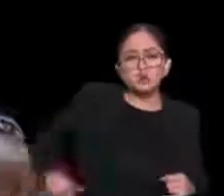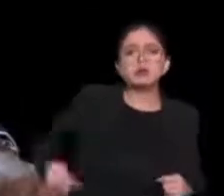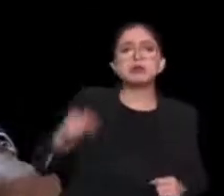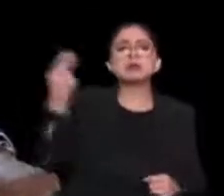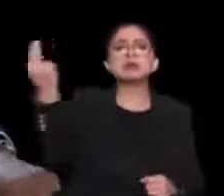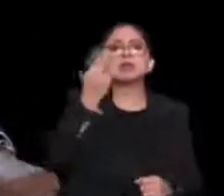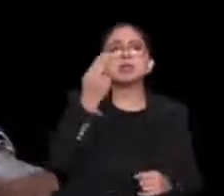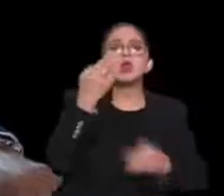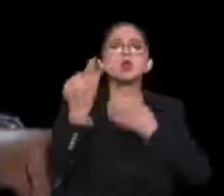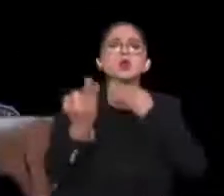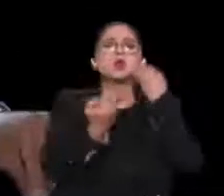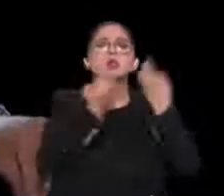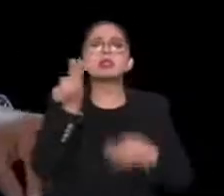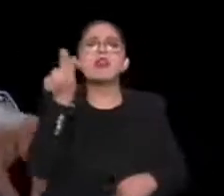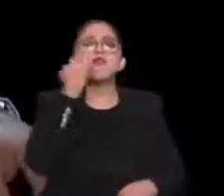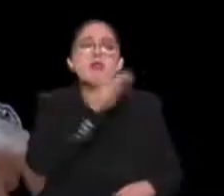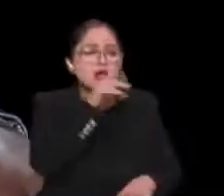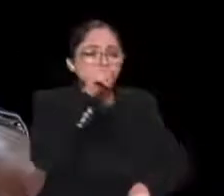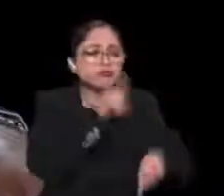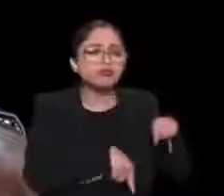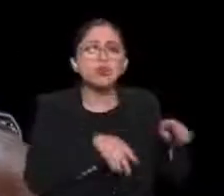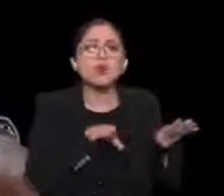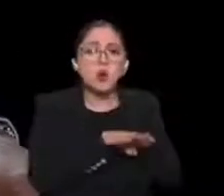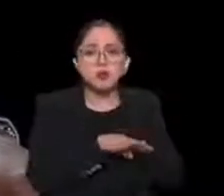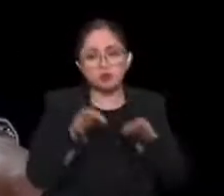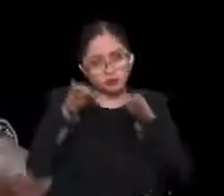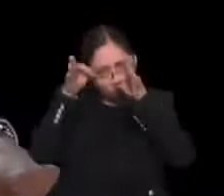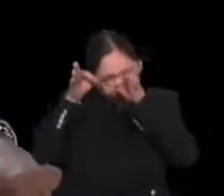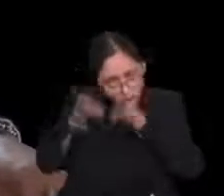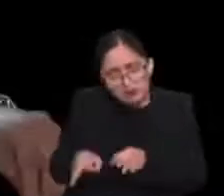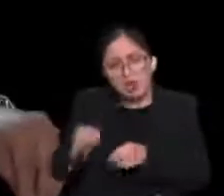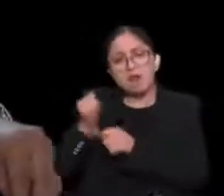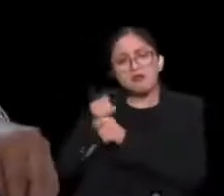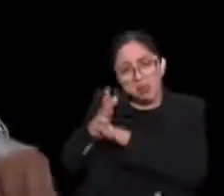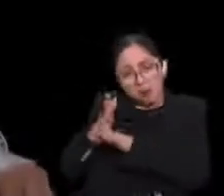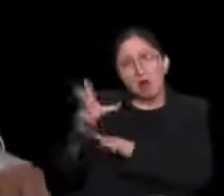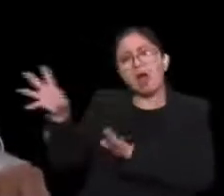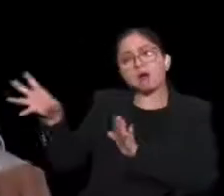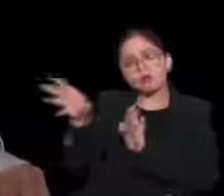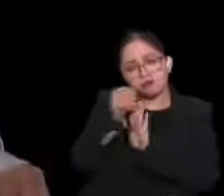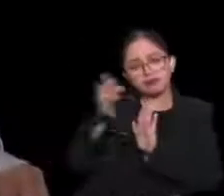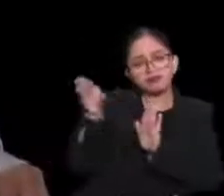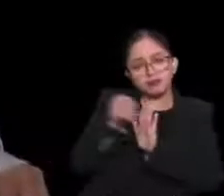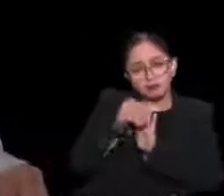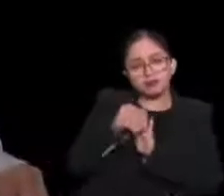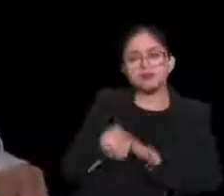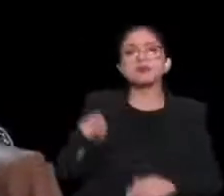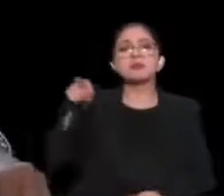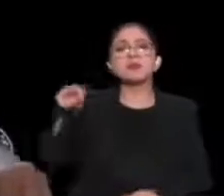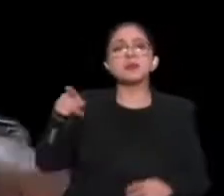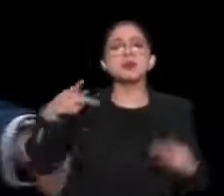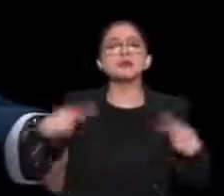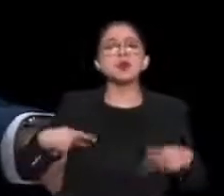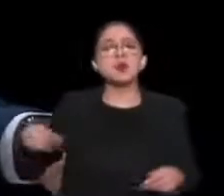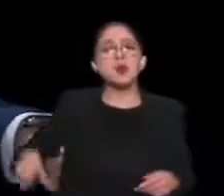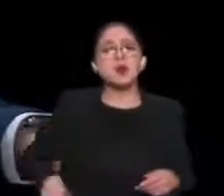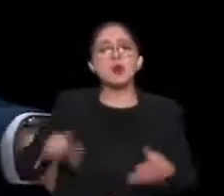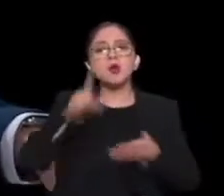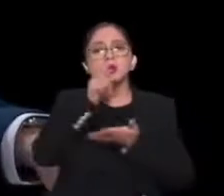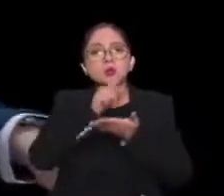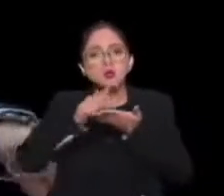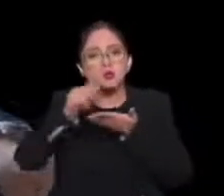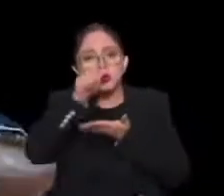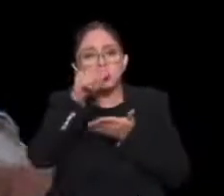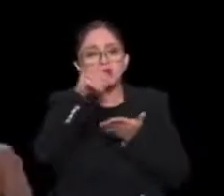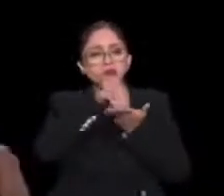infodemia hay que recurrir a fuentes oficiales. Entonces, las instituciones del gobierno de la Ciudad de México estaban tuiteando las listas de